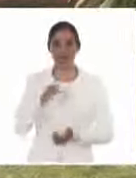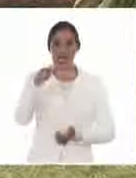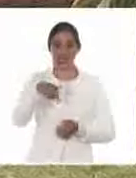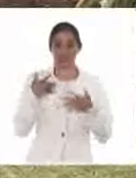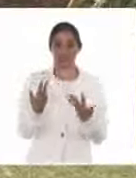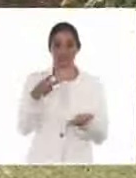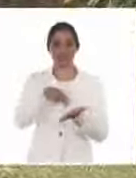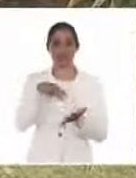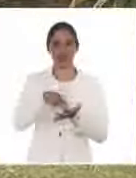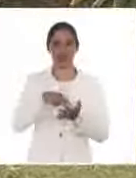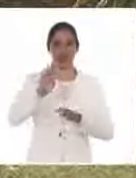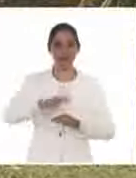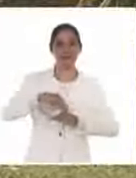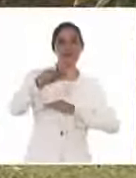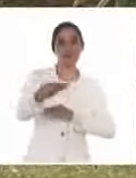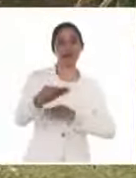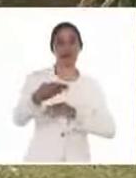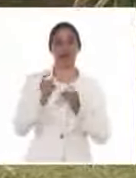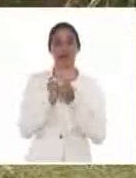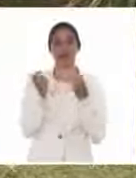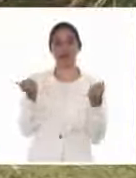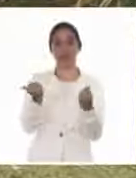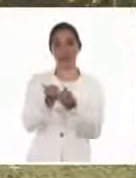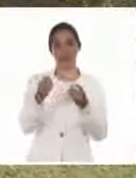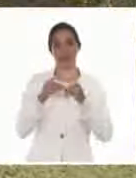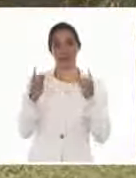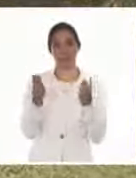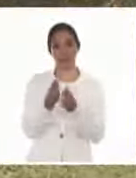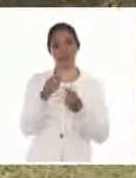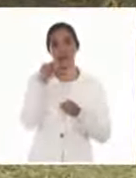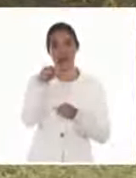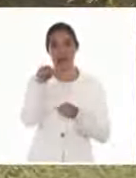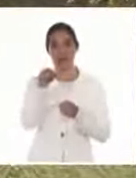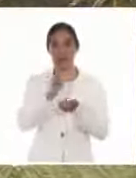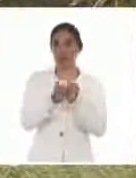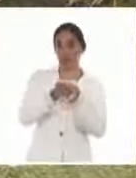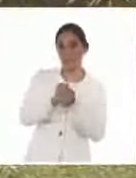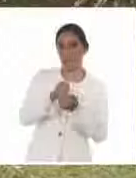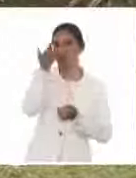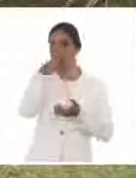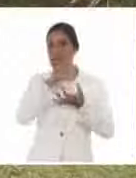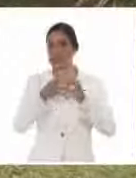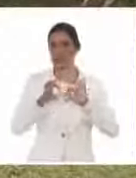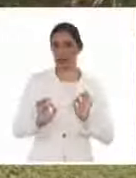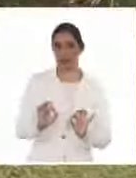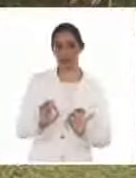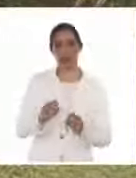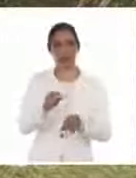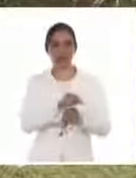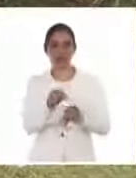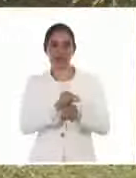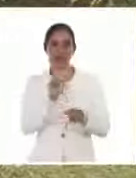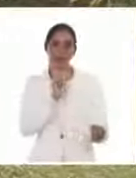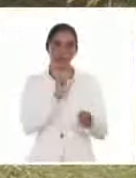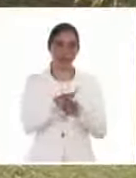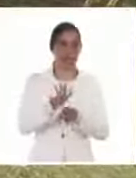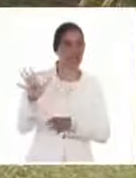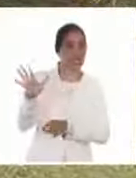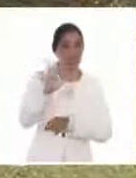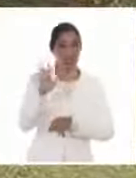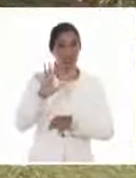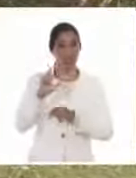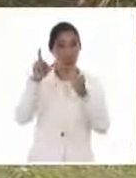las afueras del Estadio 26 de Julio de Artemisa, donde en pocos minutos va a comenzar este quinto desafío de la